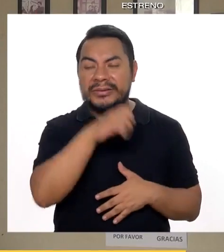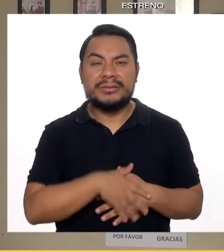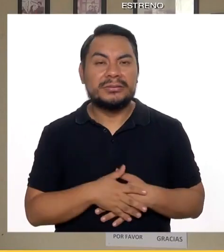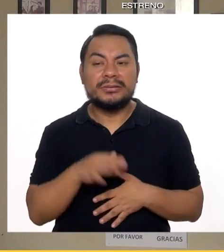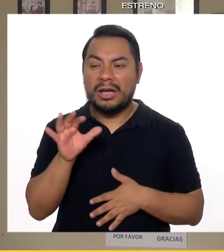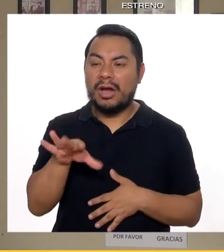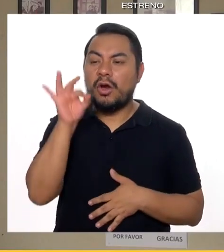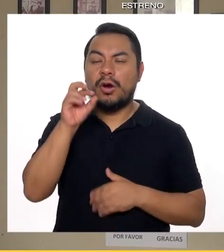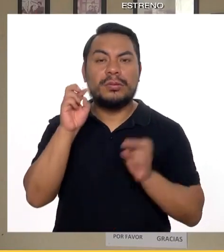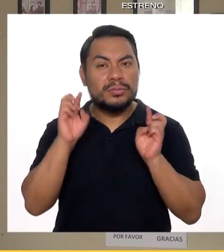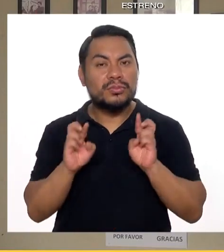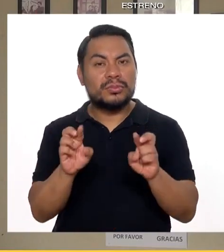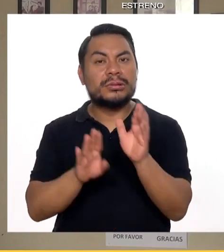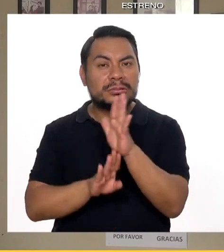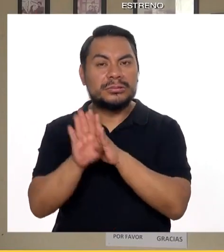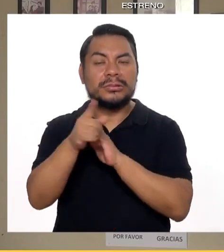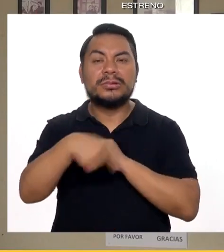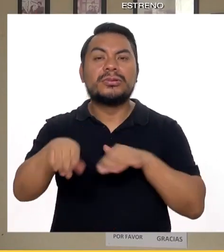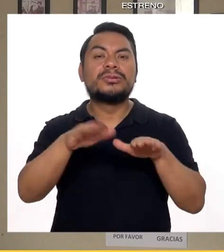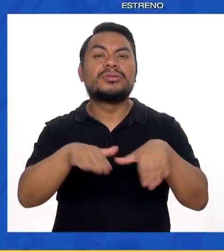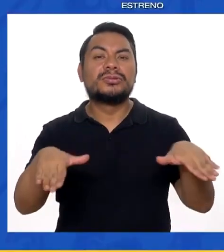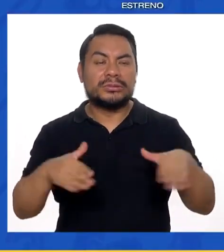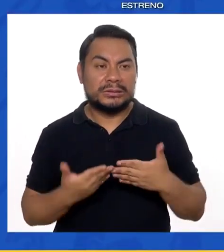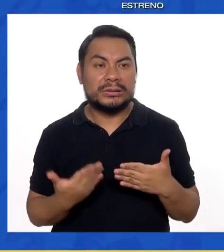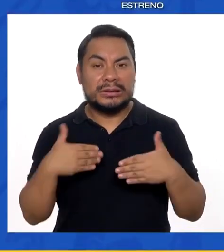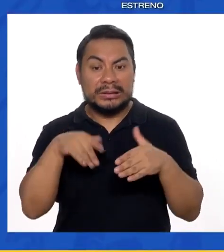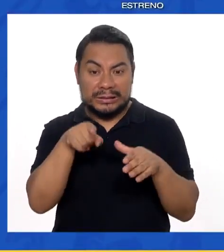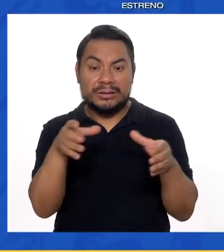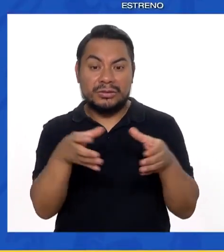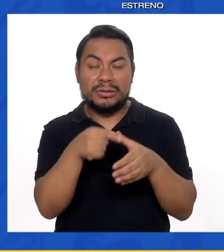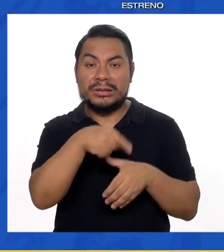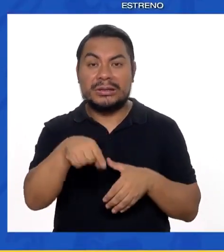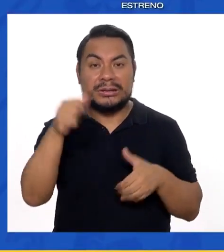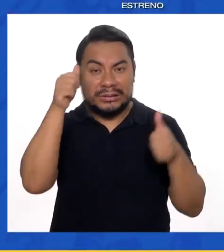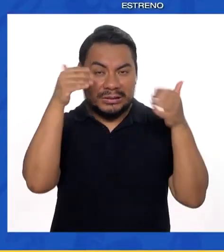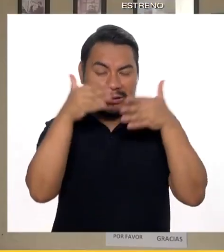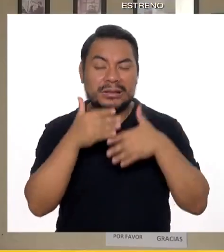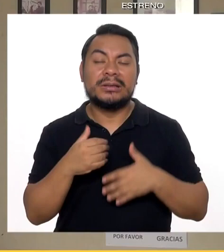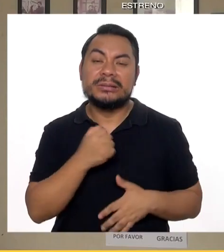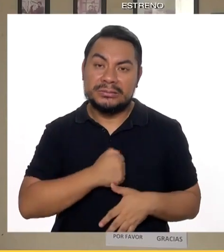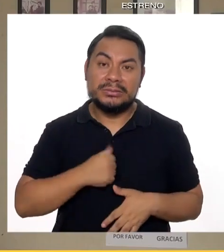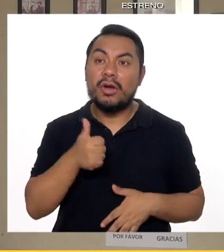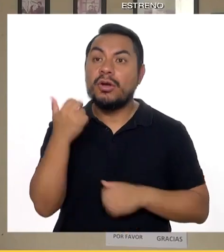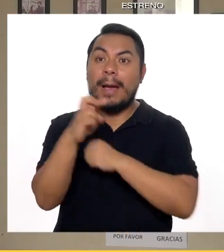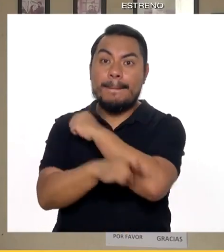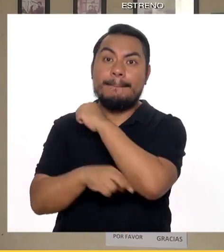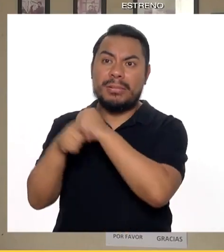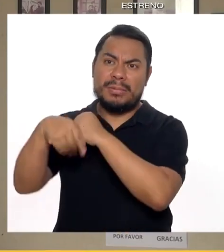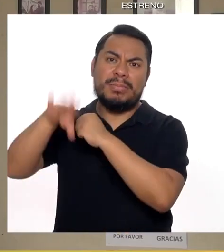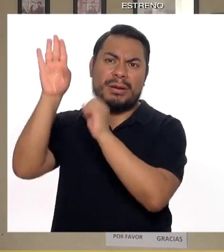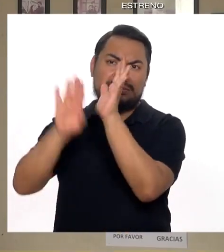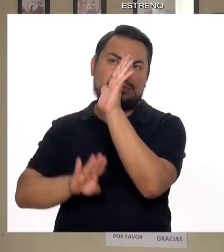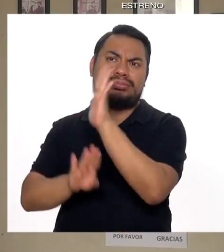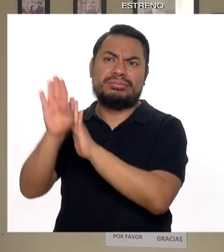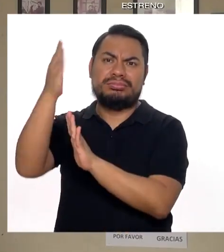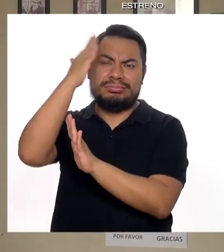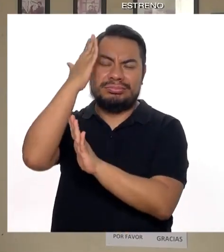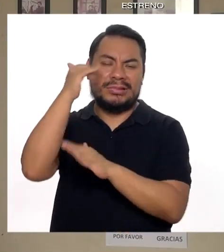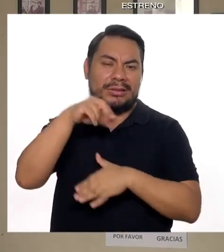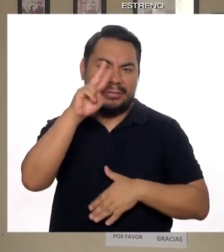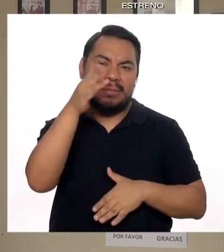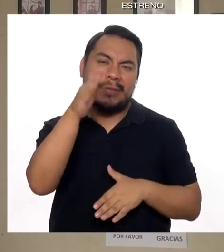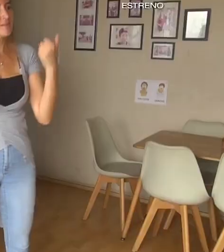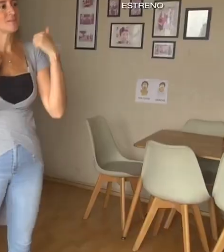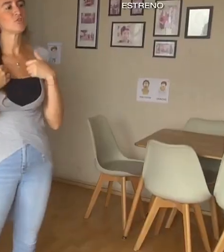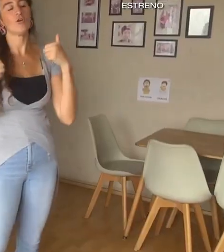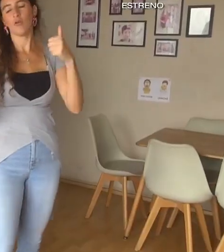Es difícil encontrar oportunidades de desarrollo para niños que están dentro del espectro autista. Muy lamentable porque hay otros países que están mucho más avanzados